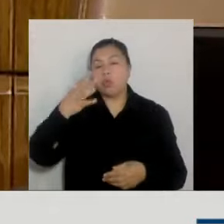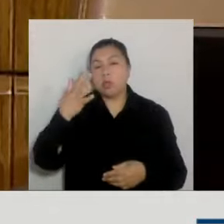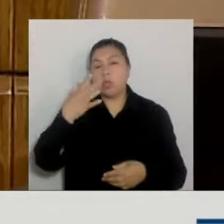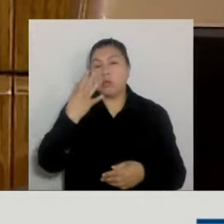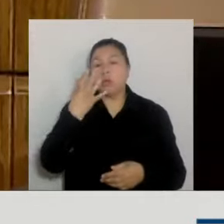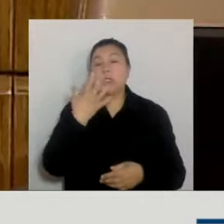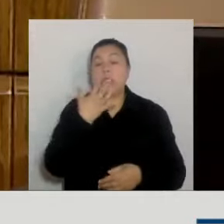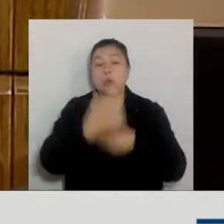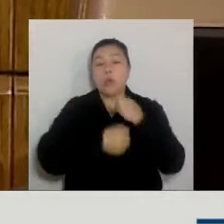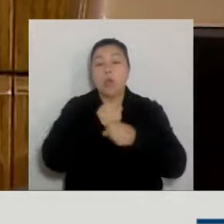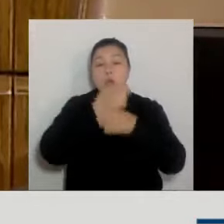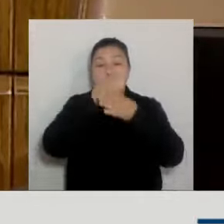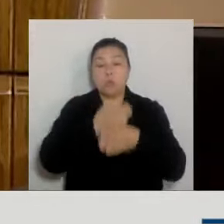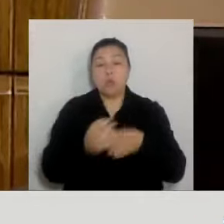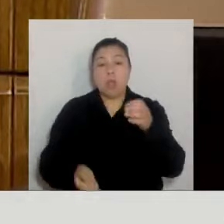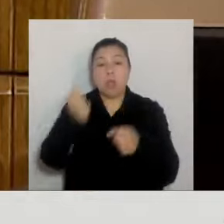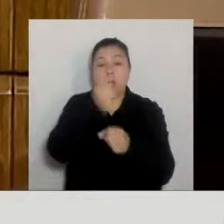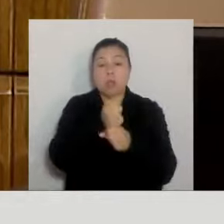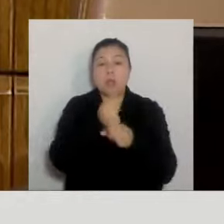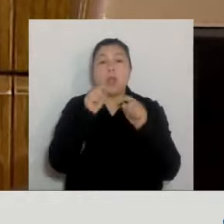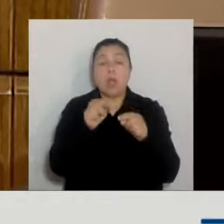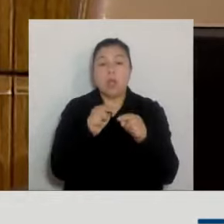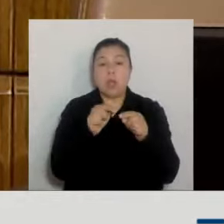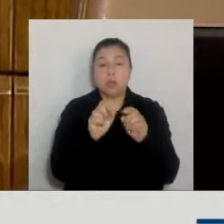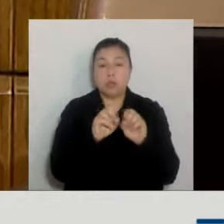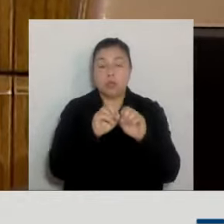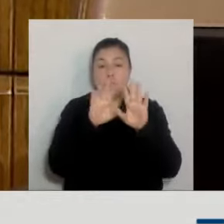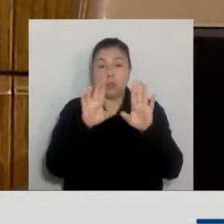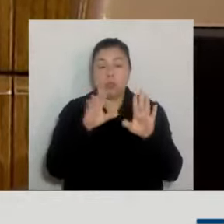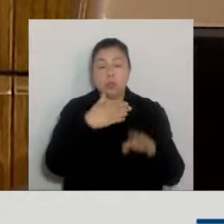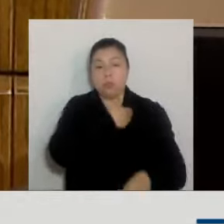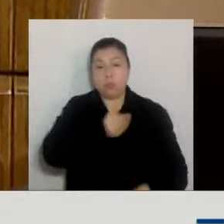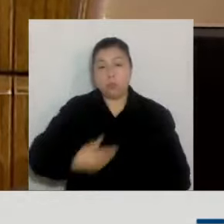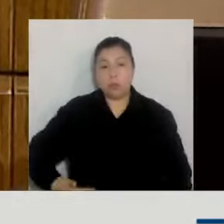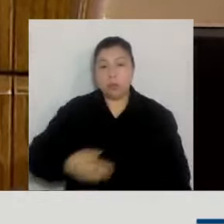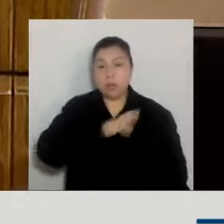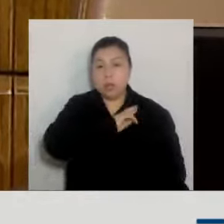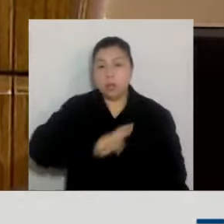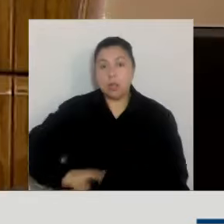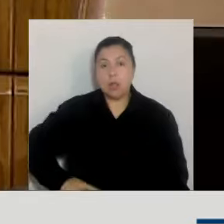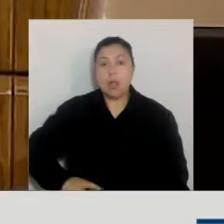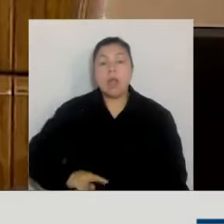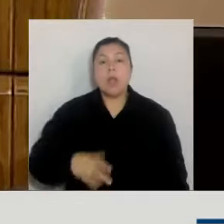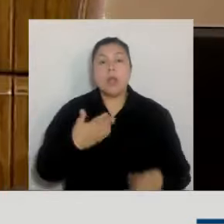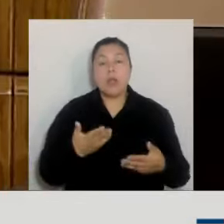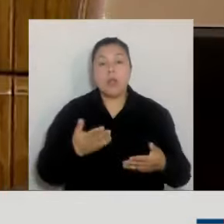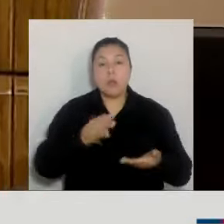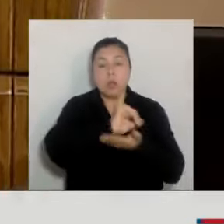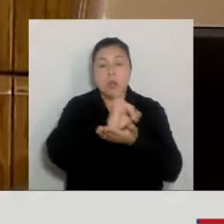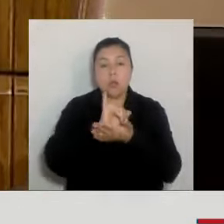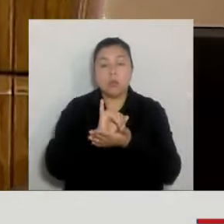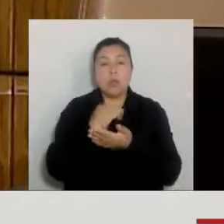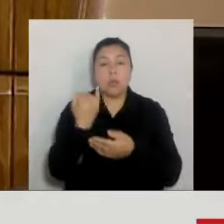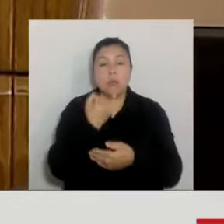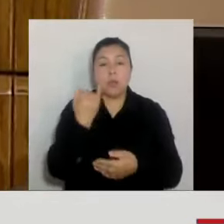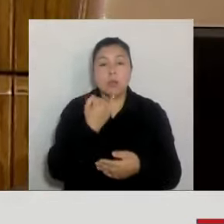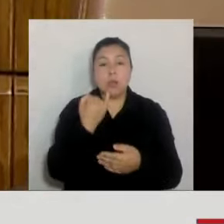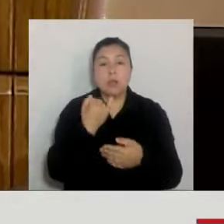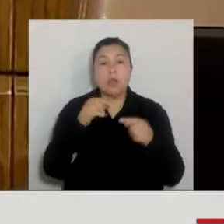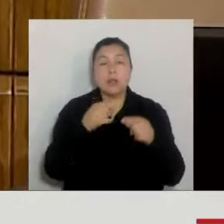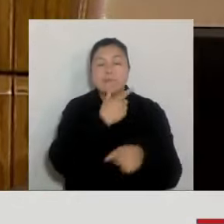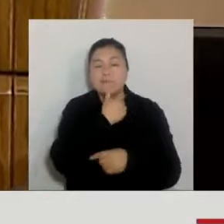cargo esta incidencia Clara por parte del presidente de la República en una agencia supuestamente independiente de este genera dudas